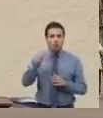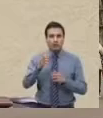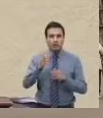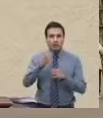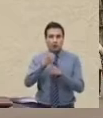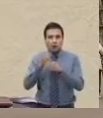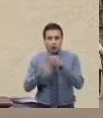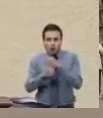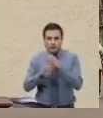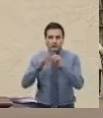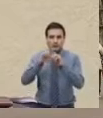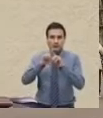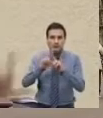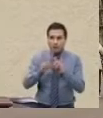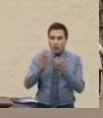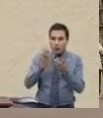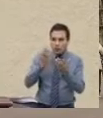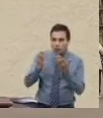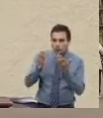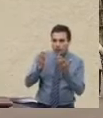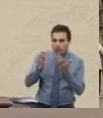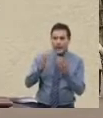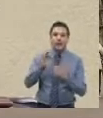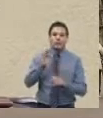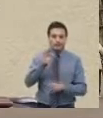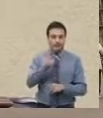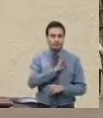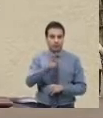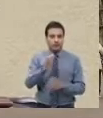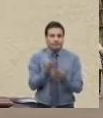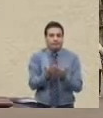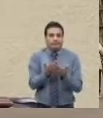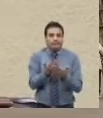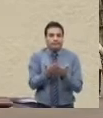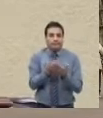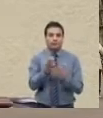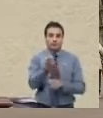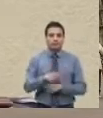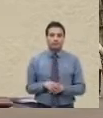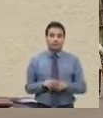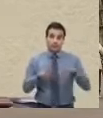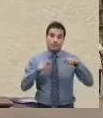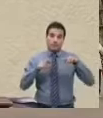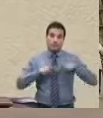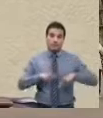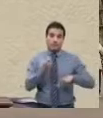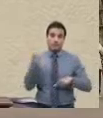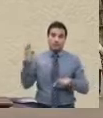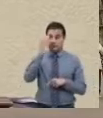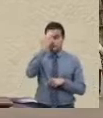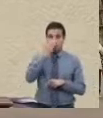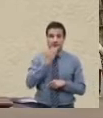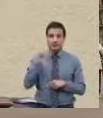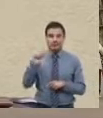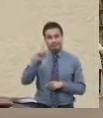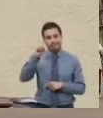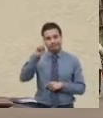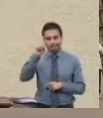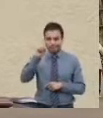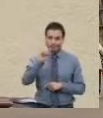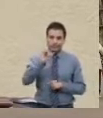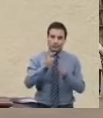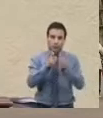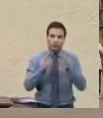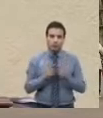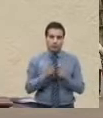en la autoridad electoral. Y desde este punto la aceptación de algunos de estos sedicentes influencers, en el sentido de